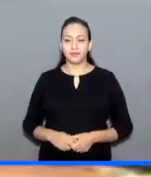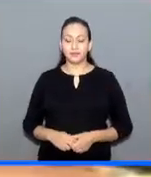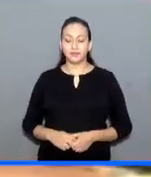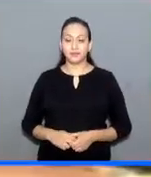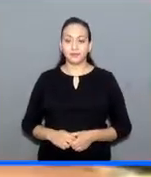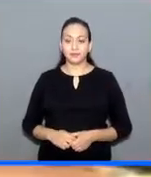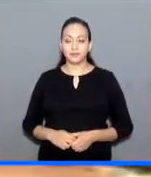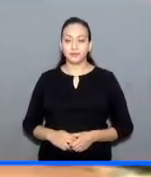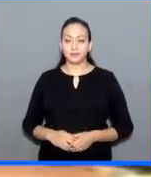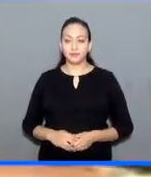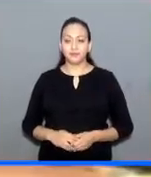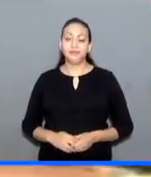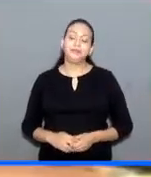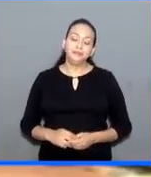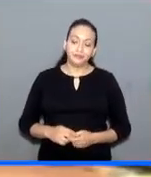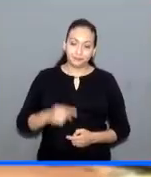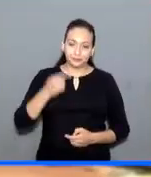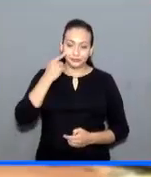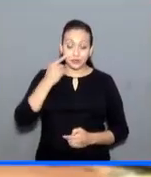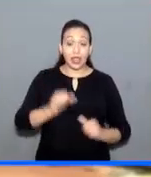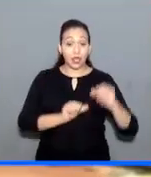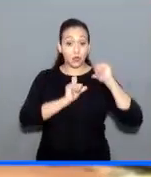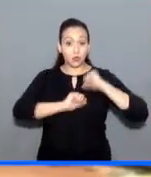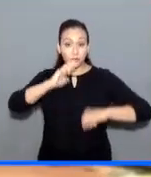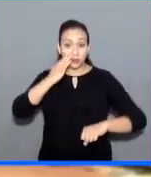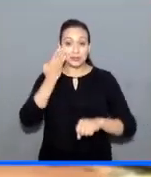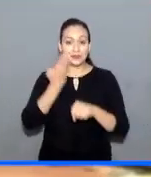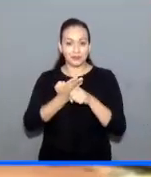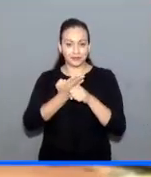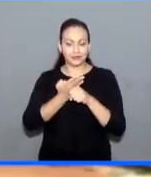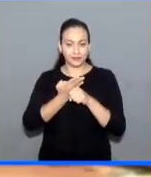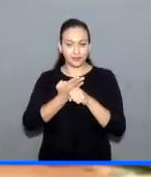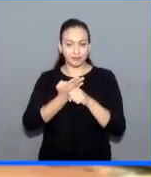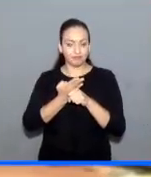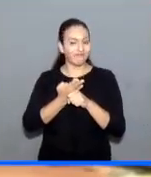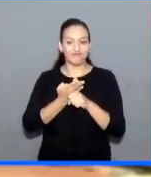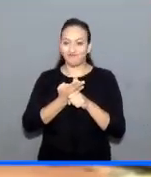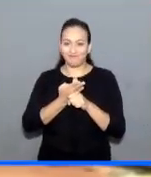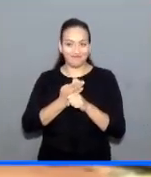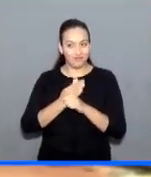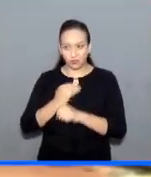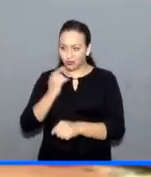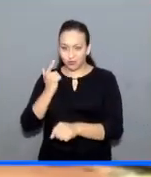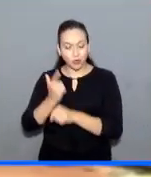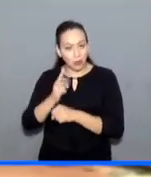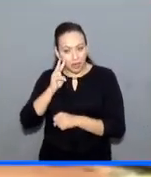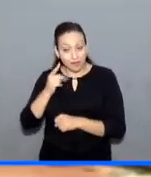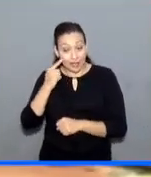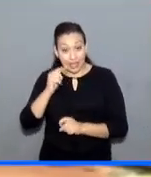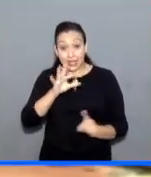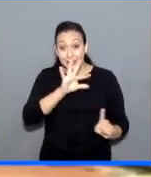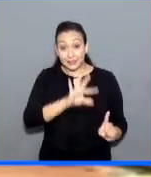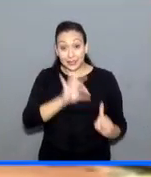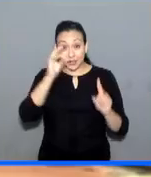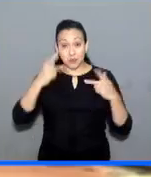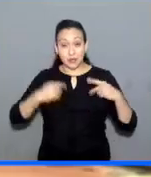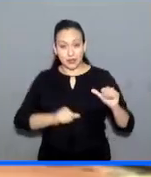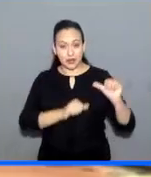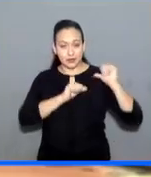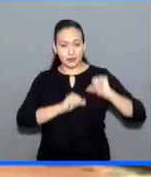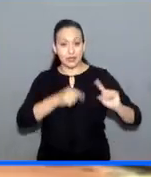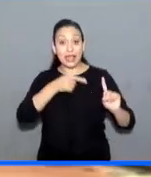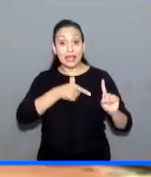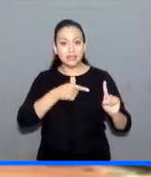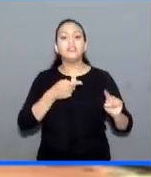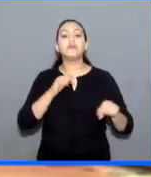Porque se considera que la autoridad responsable no tomó en cuenta que si bien la designación de esos cargos es una facultad de naturaleza